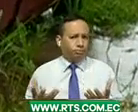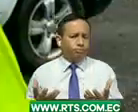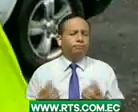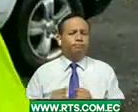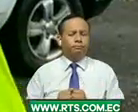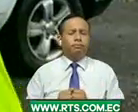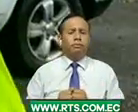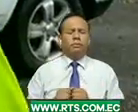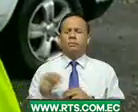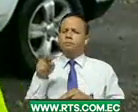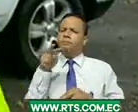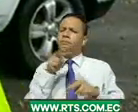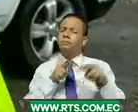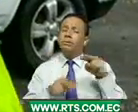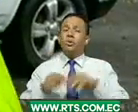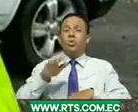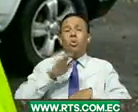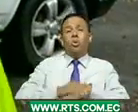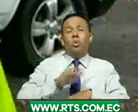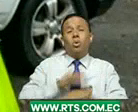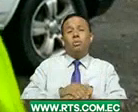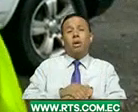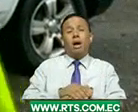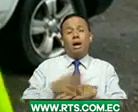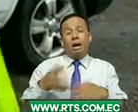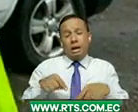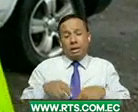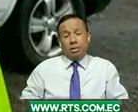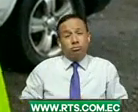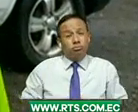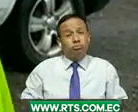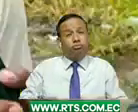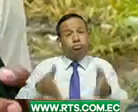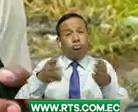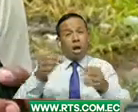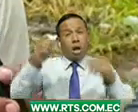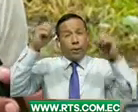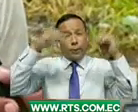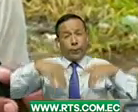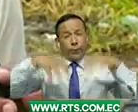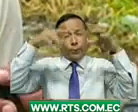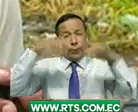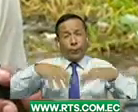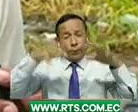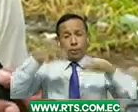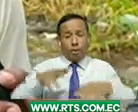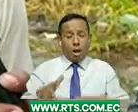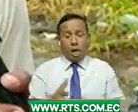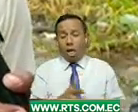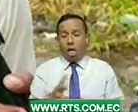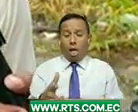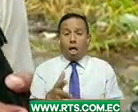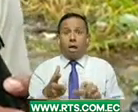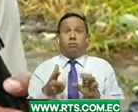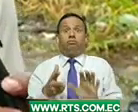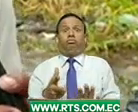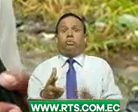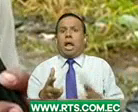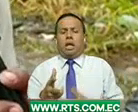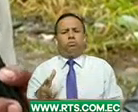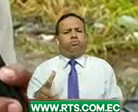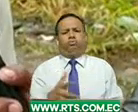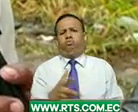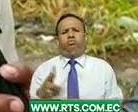Por las condiciones climáticas se le puede visualizar de que el carro perdió pista. Se escuchó duro nomás el impacto. Sí, porque yo vivo hacia